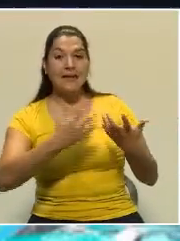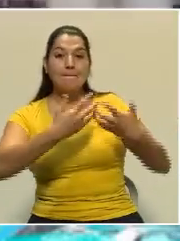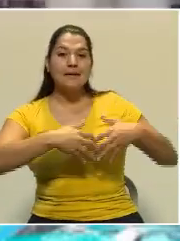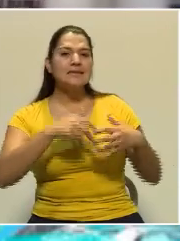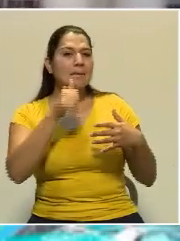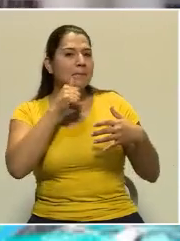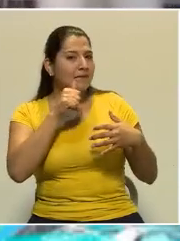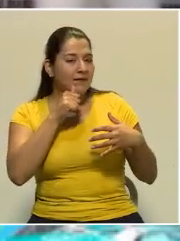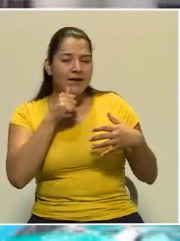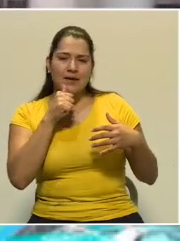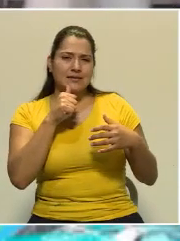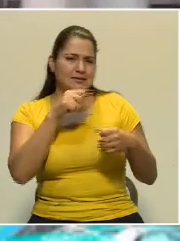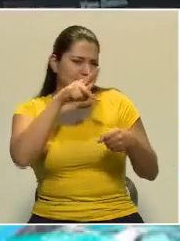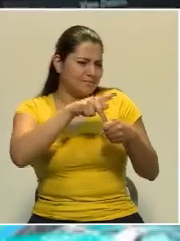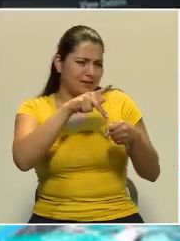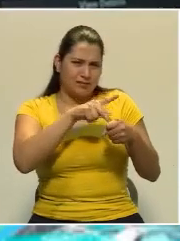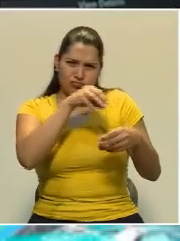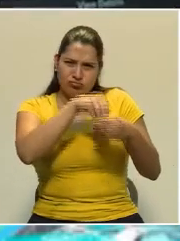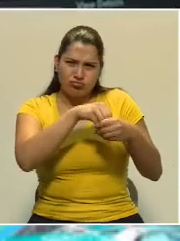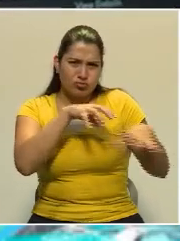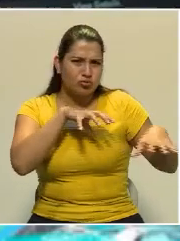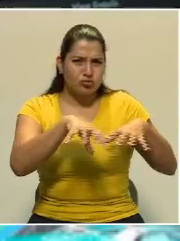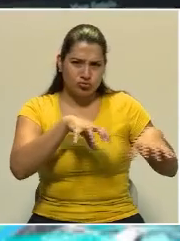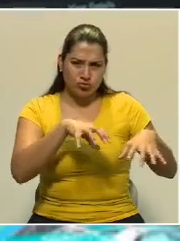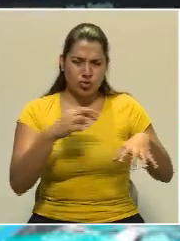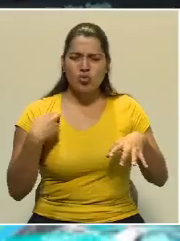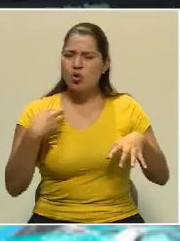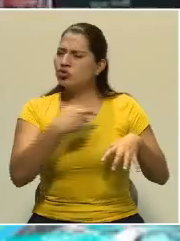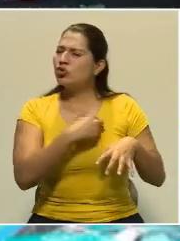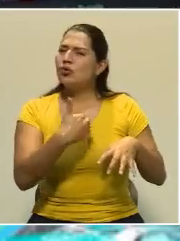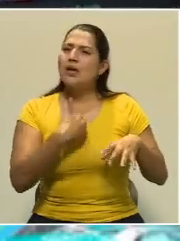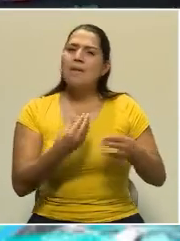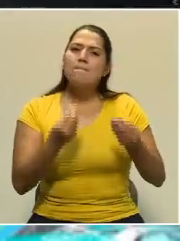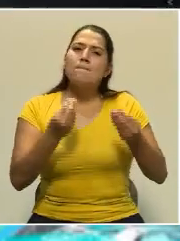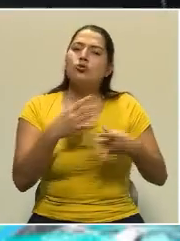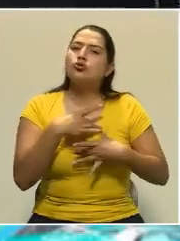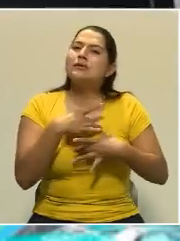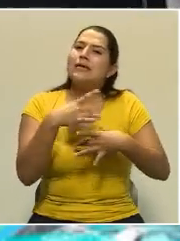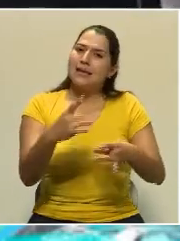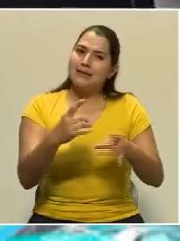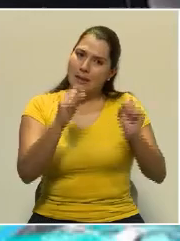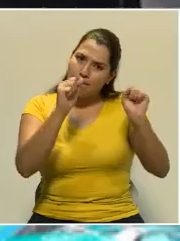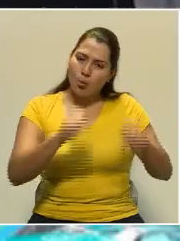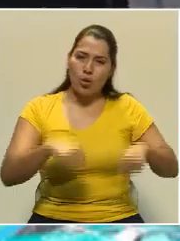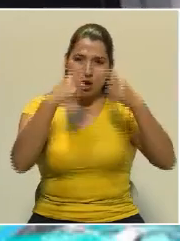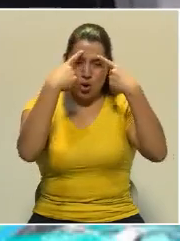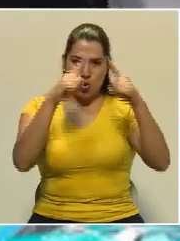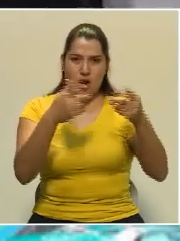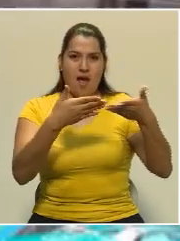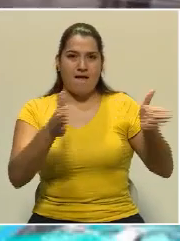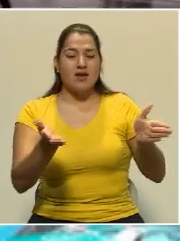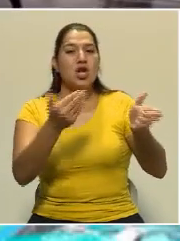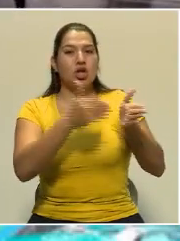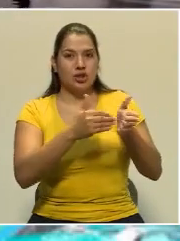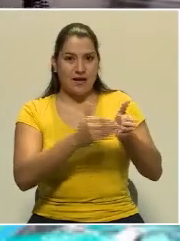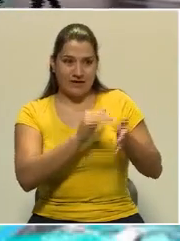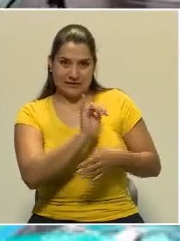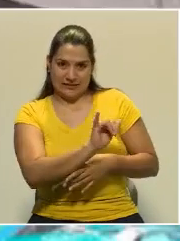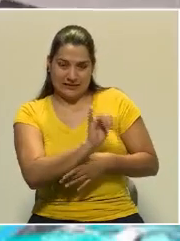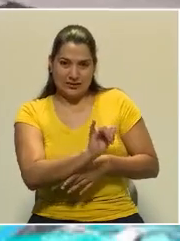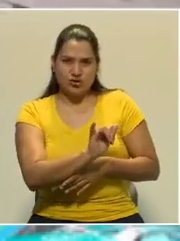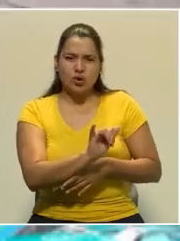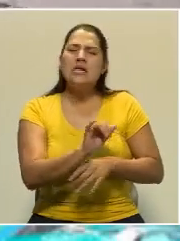activamente. Nosotros somos los más interesados de que esta apertura se haga de la mejor manera, ordenada, planificada y